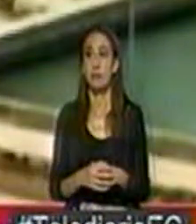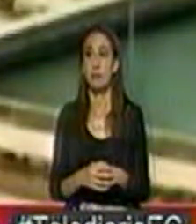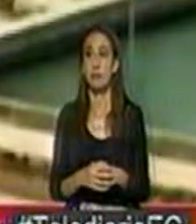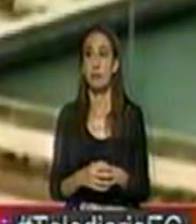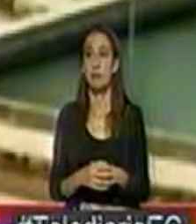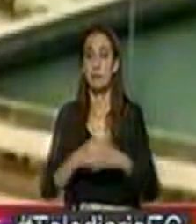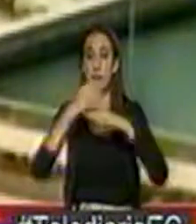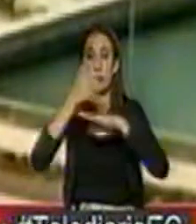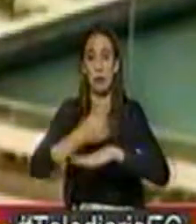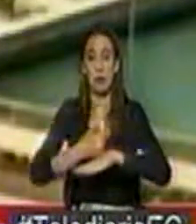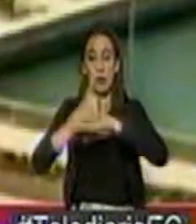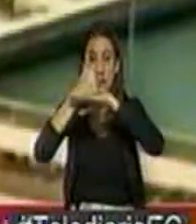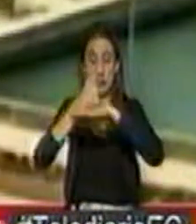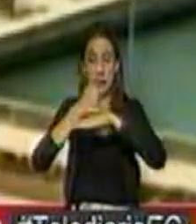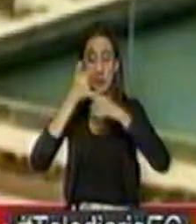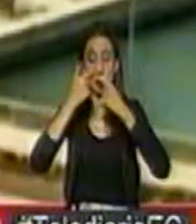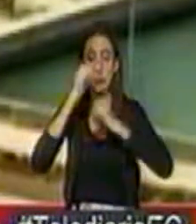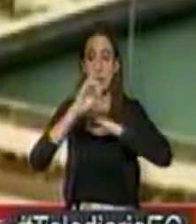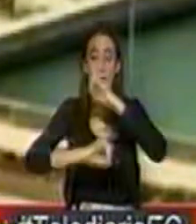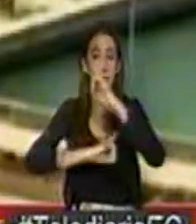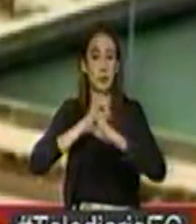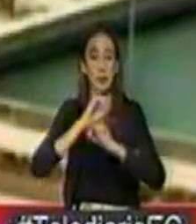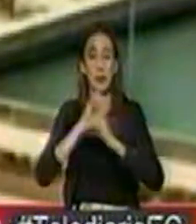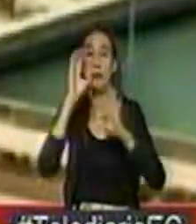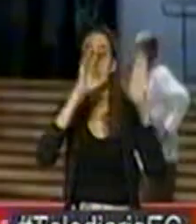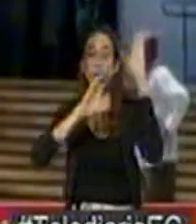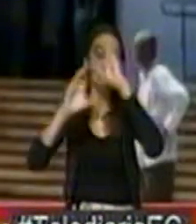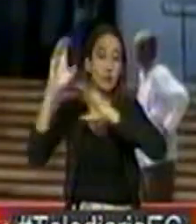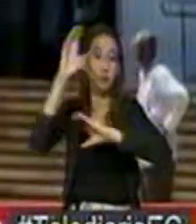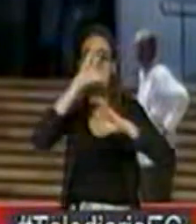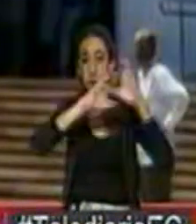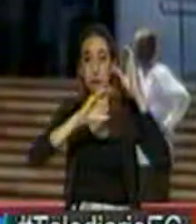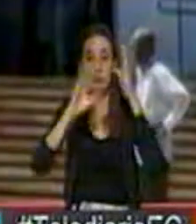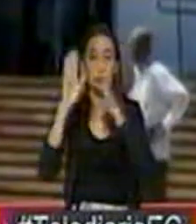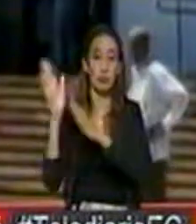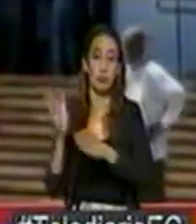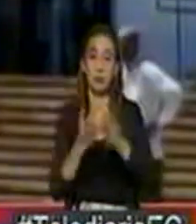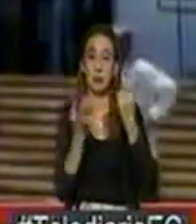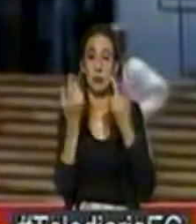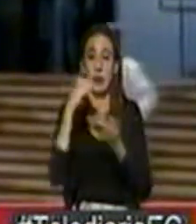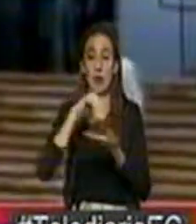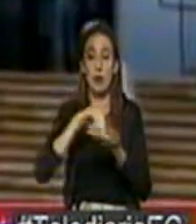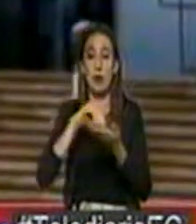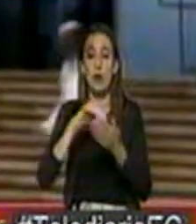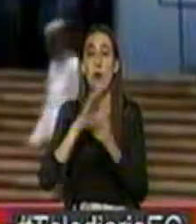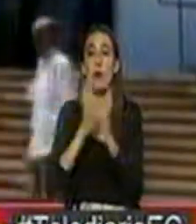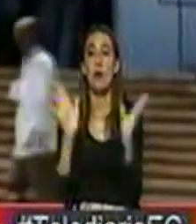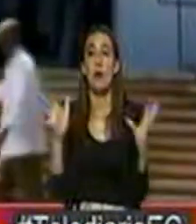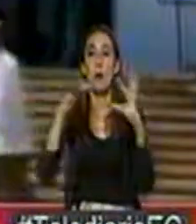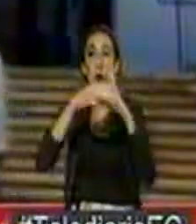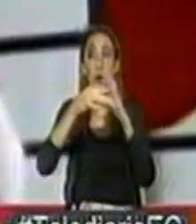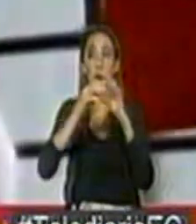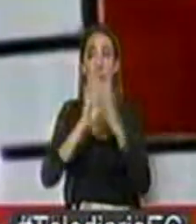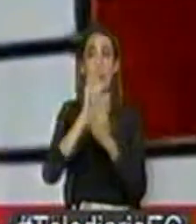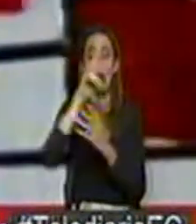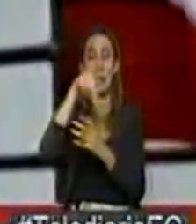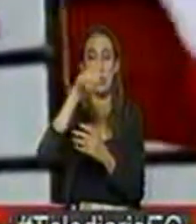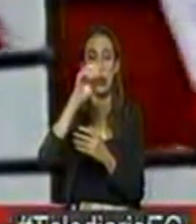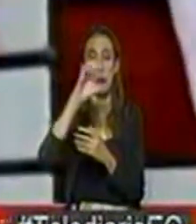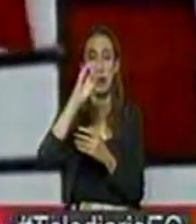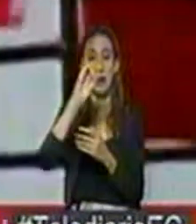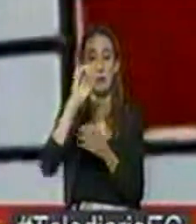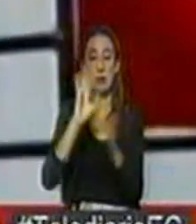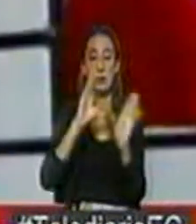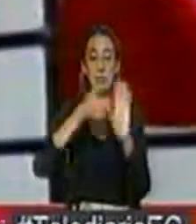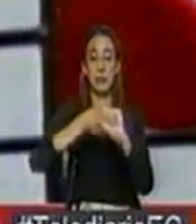Las autoridades de comercio exterior buscan un acuerdo comercial con México como uno de los pasos para integrar la Alianza del Pacífico, conformada también